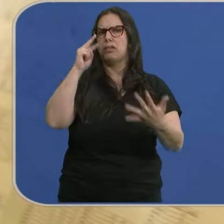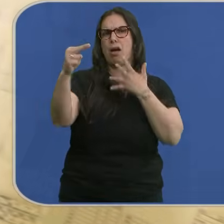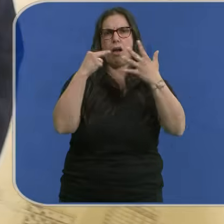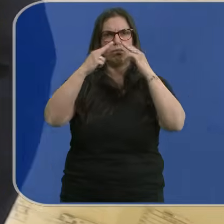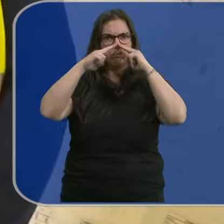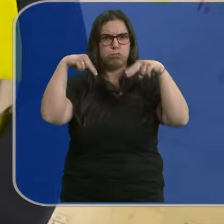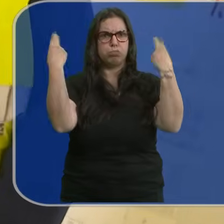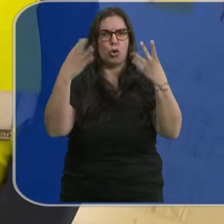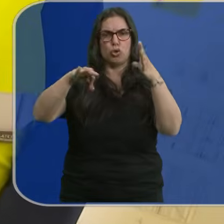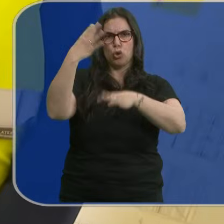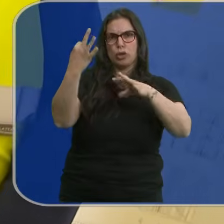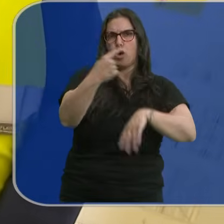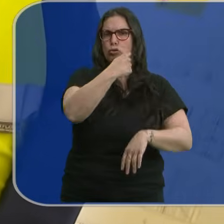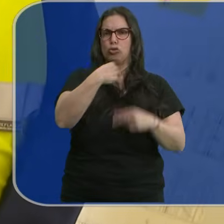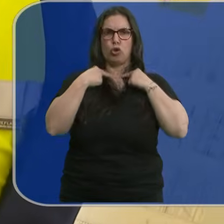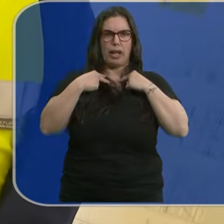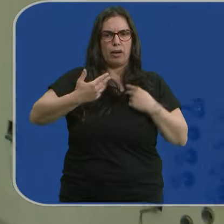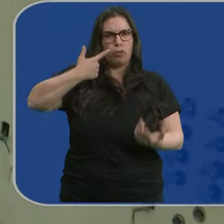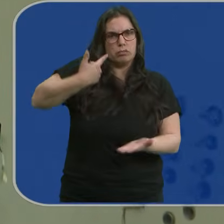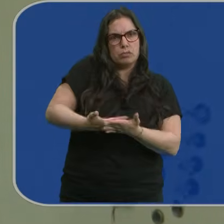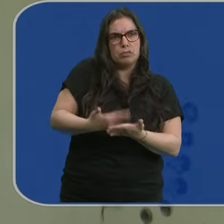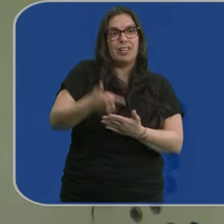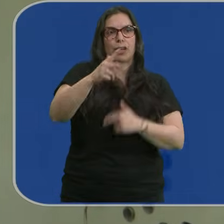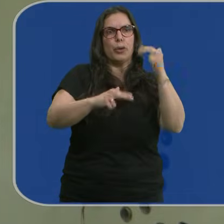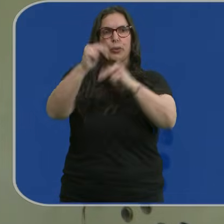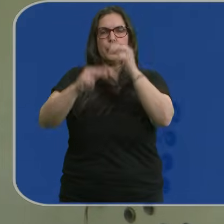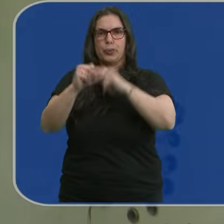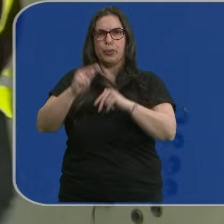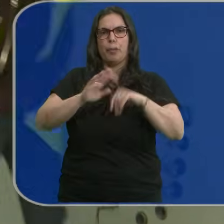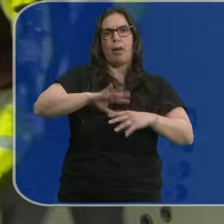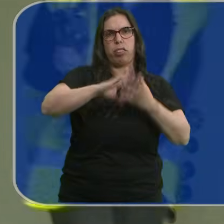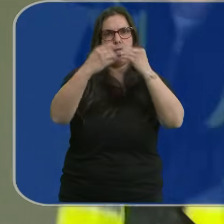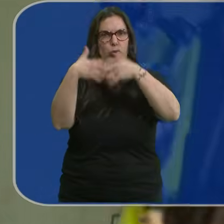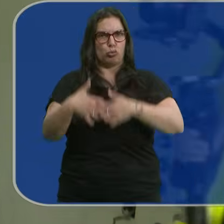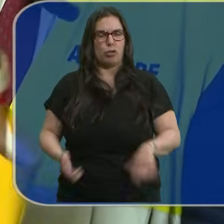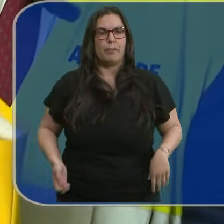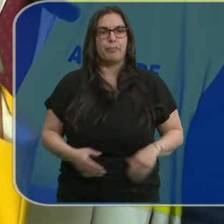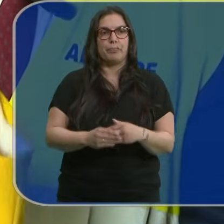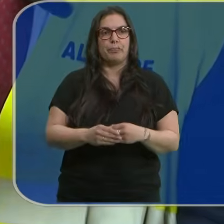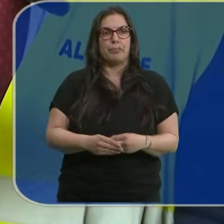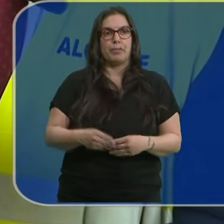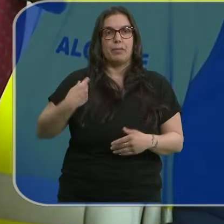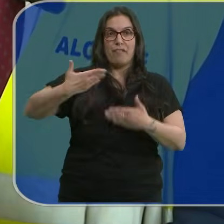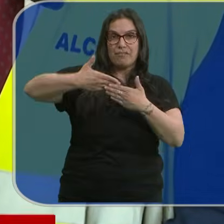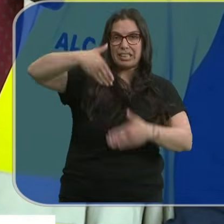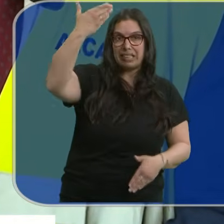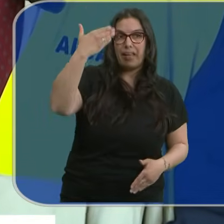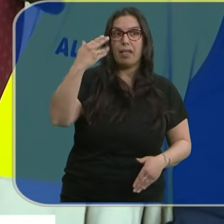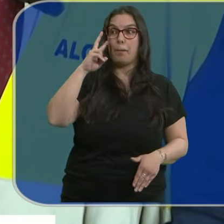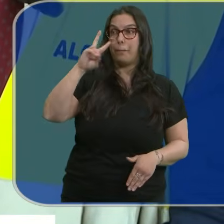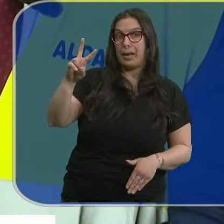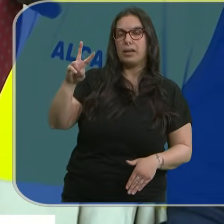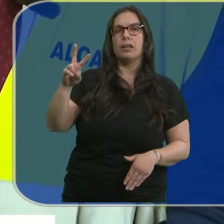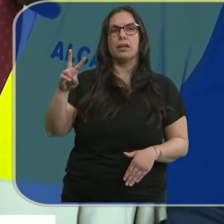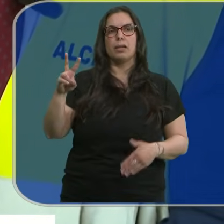transparente, con sorteo ante notario y en cuya construcción se han introducido mecanismos de industrialización. Estos forjados, estas fachadas que ustedes han